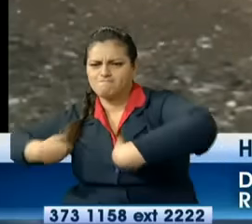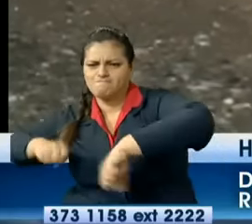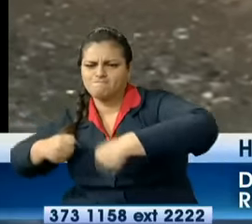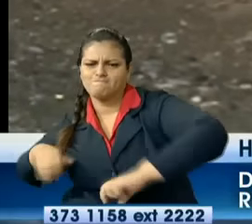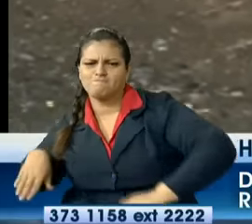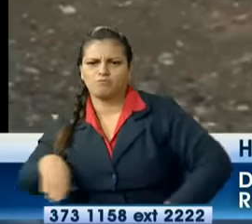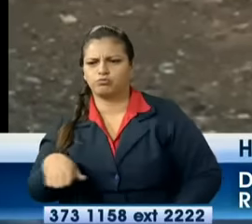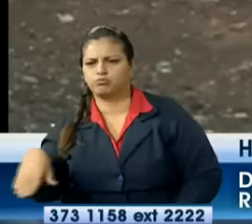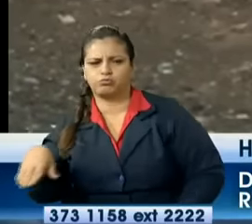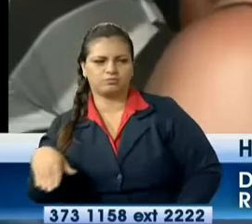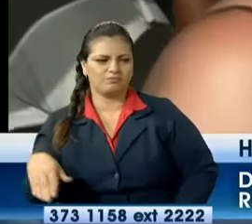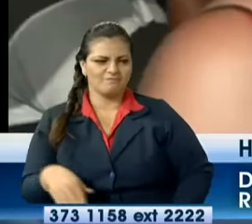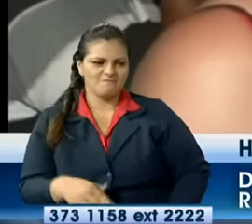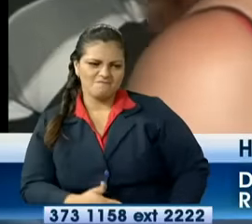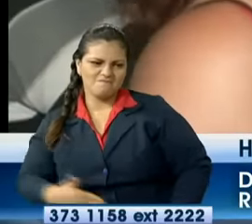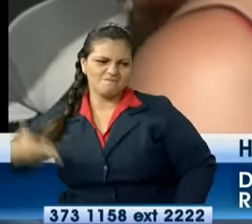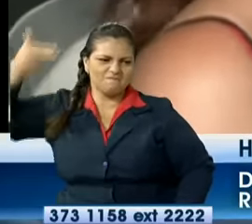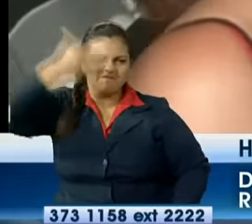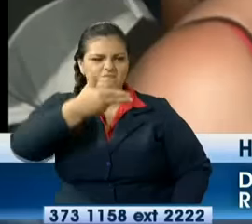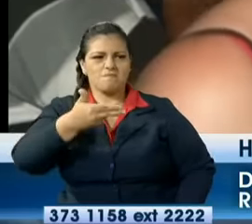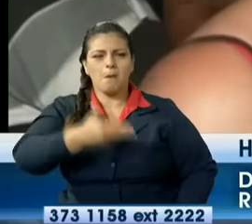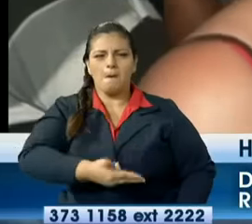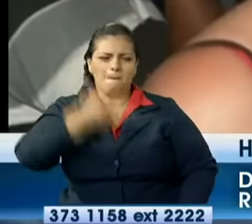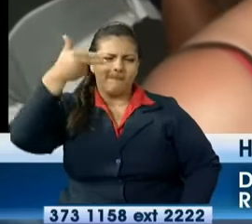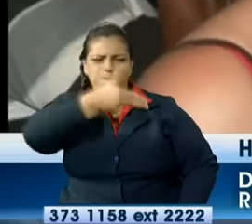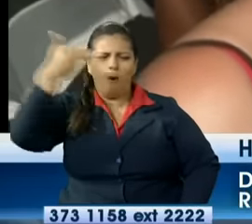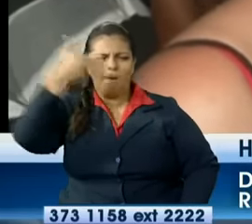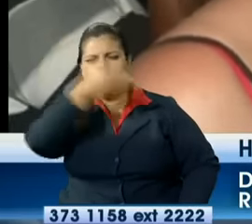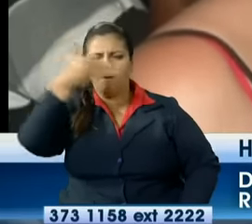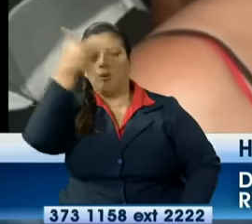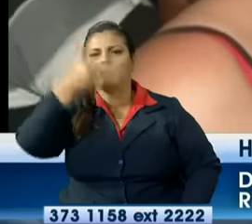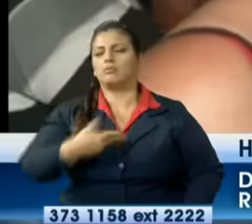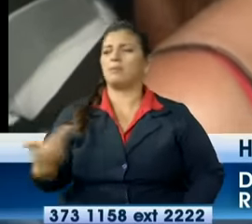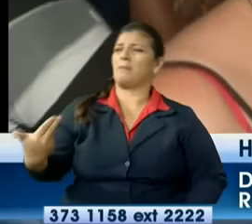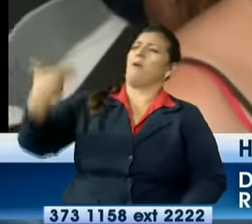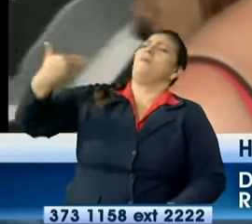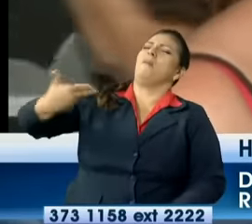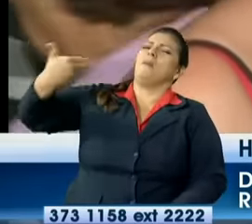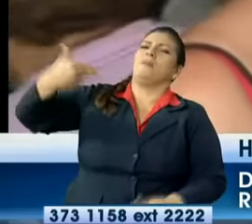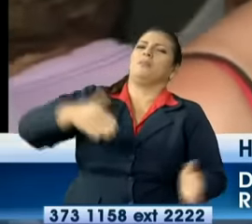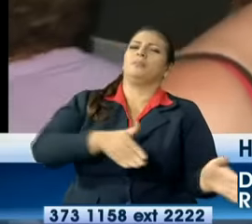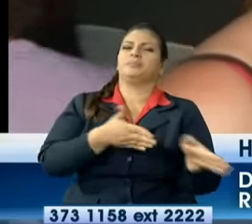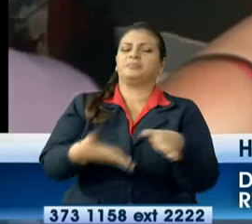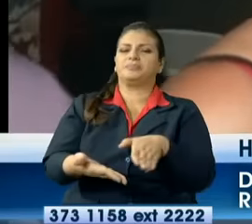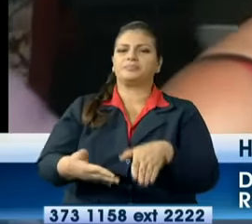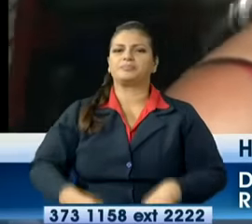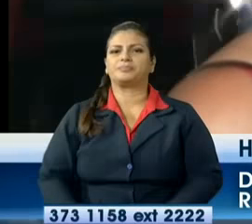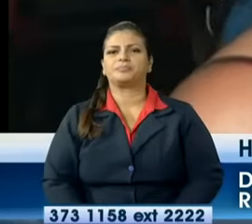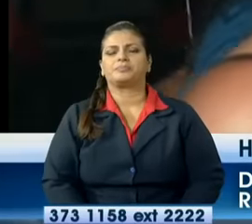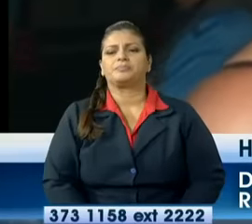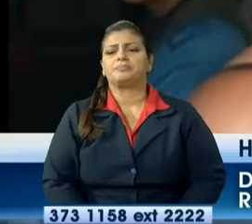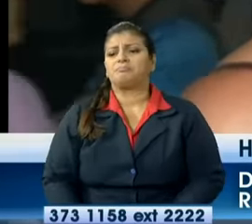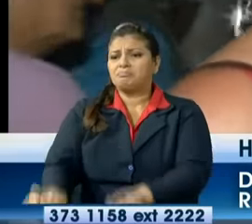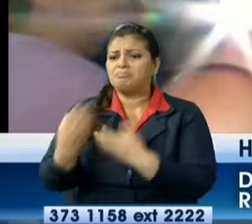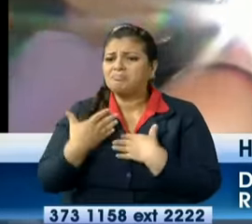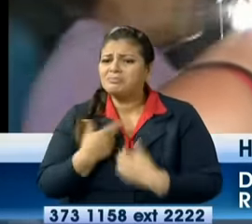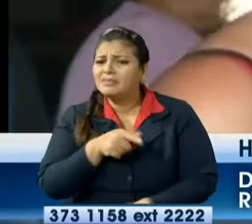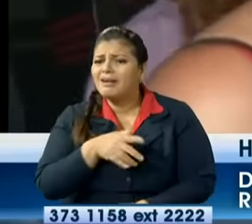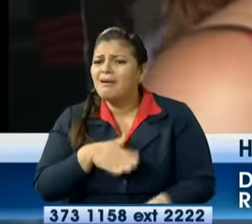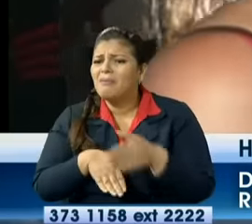realizaron varios disparos. Simplemente nos dijeron que estaba muerto, nada más. ¿Se movilizaba en su motocicleta? Sí, él era este... ¿Qué